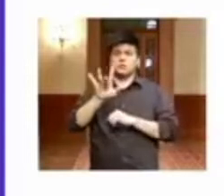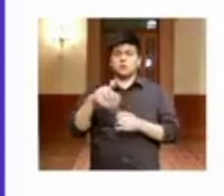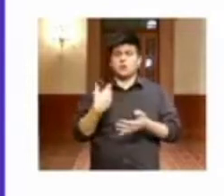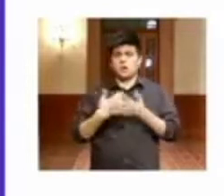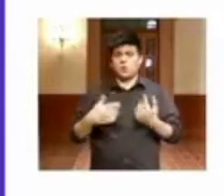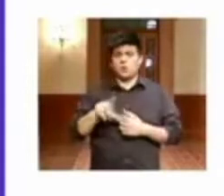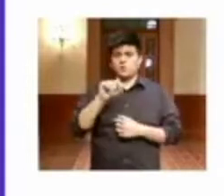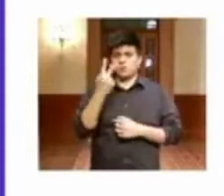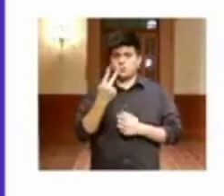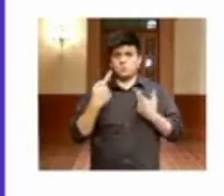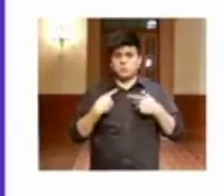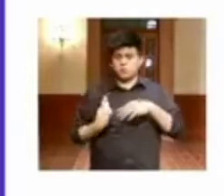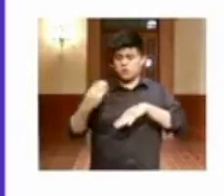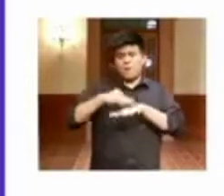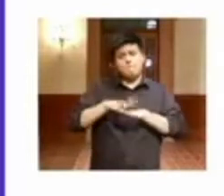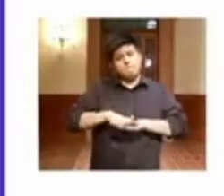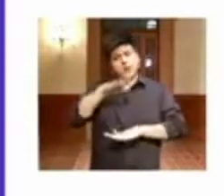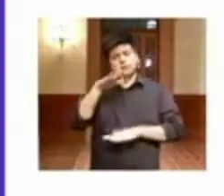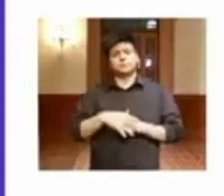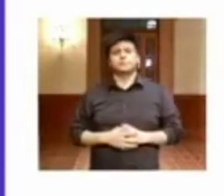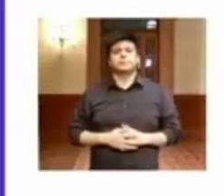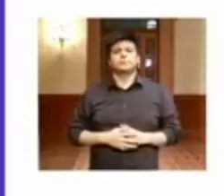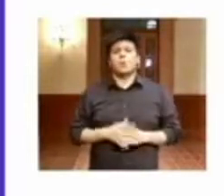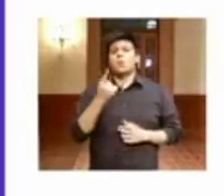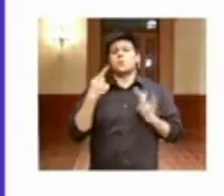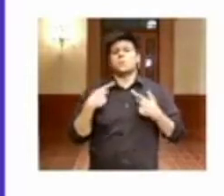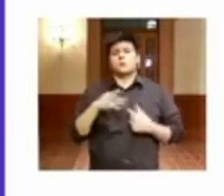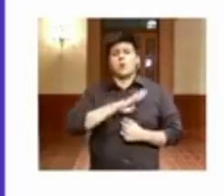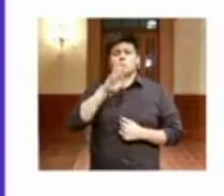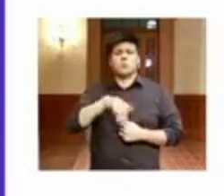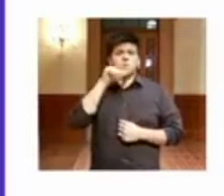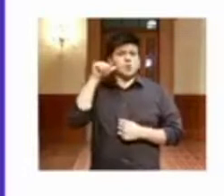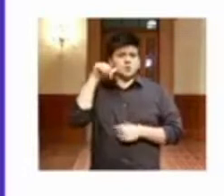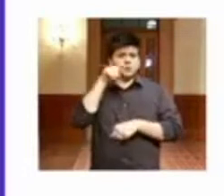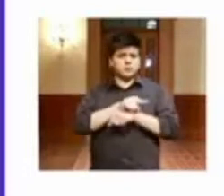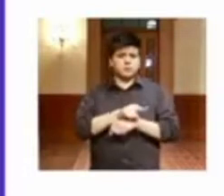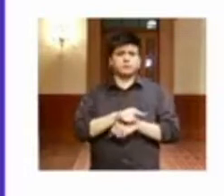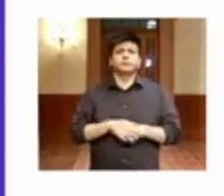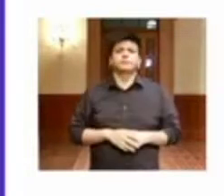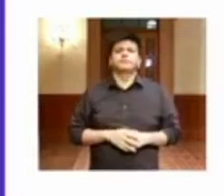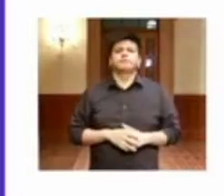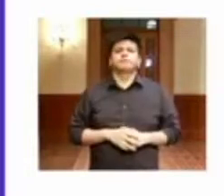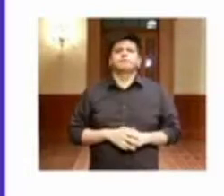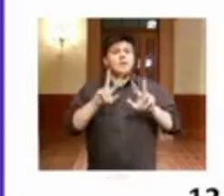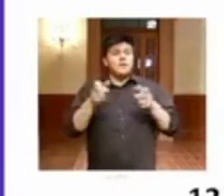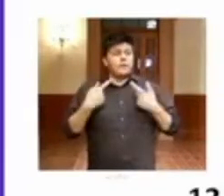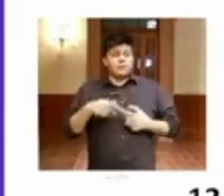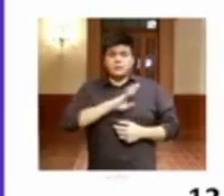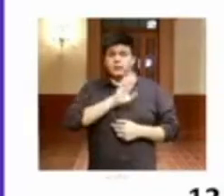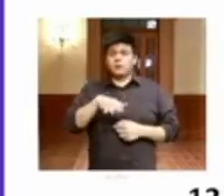pacientes más una defunción que tuvimos el día de hoy y